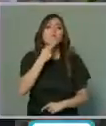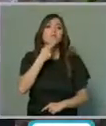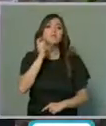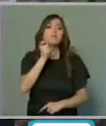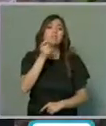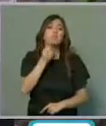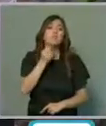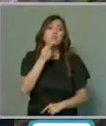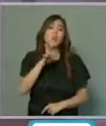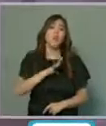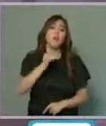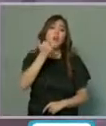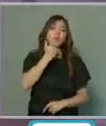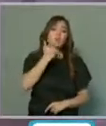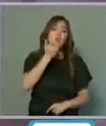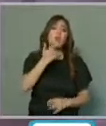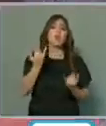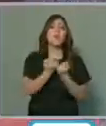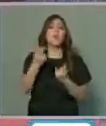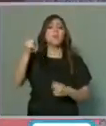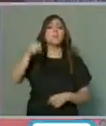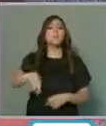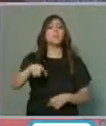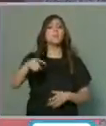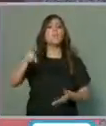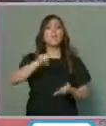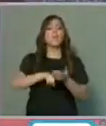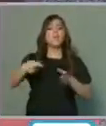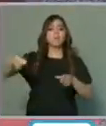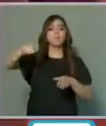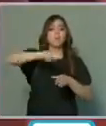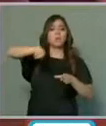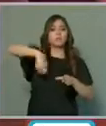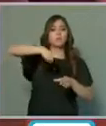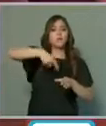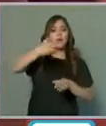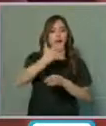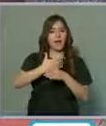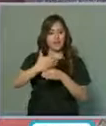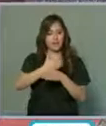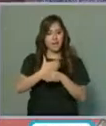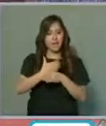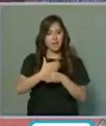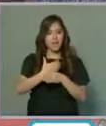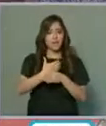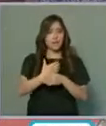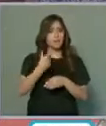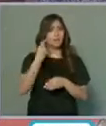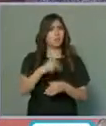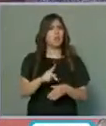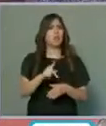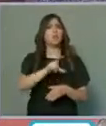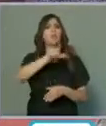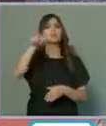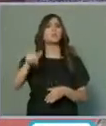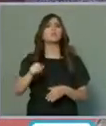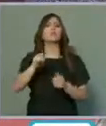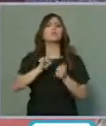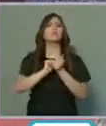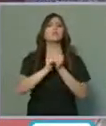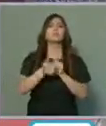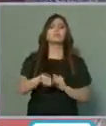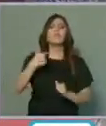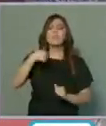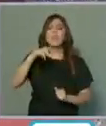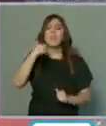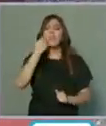al final del Claro. día, o la misma azúcar que le echas a veces al café. Pero ahora estamos, al momento de investigar para este